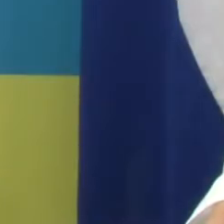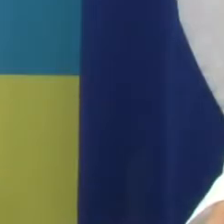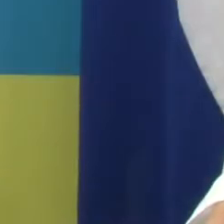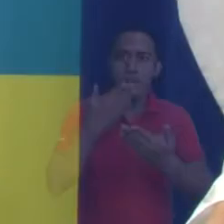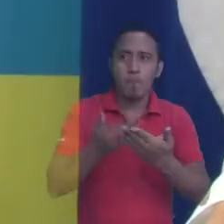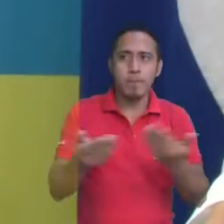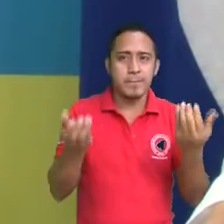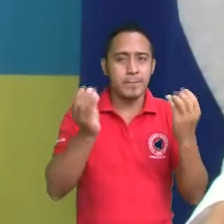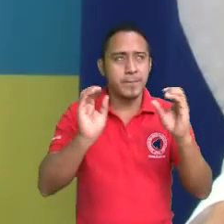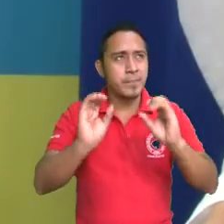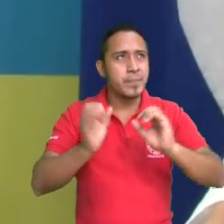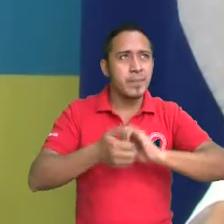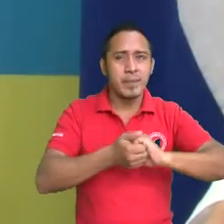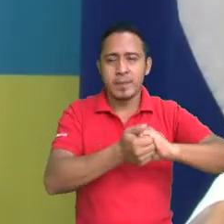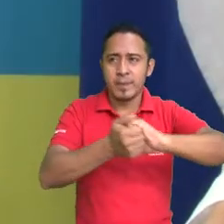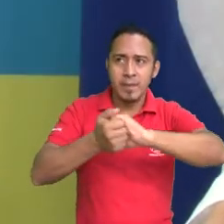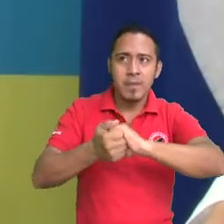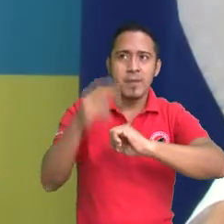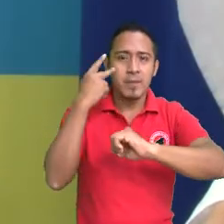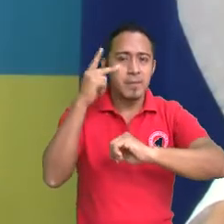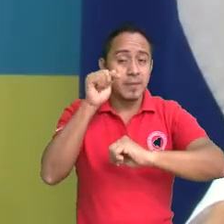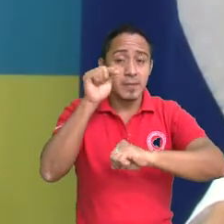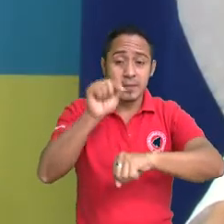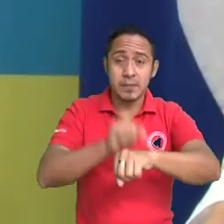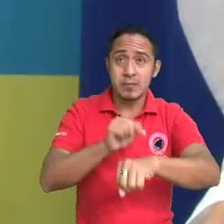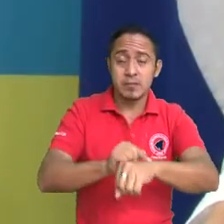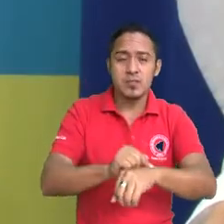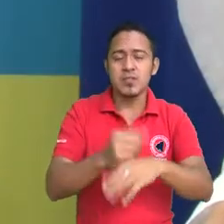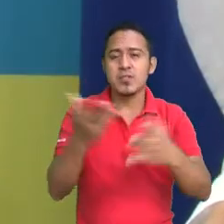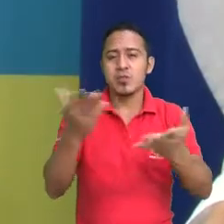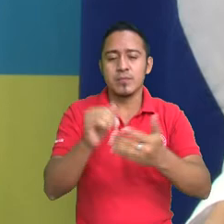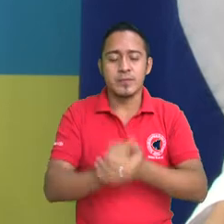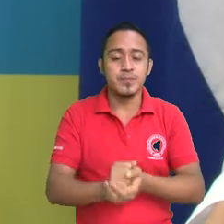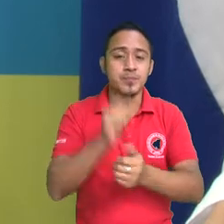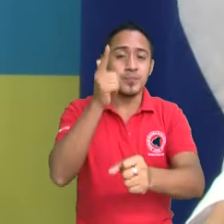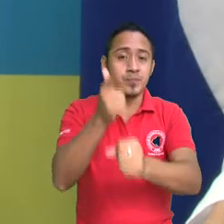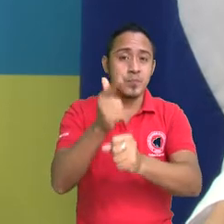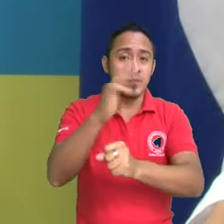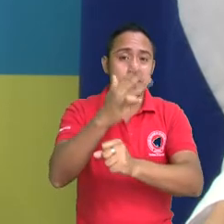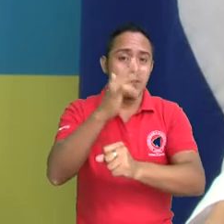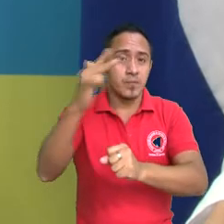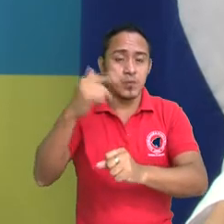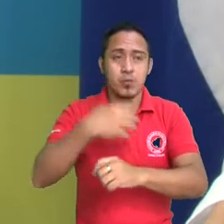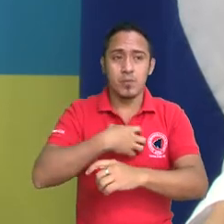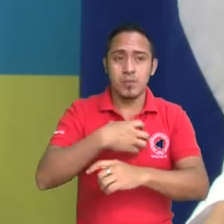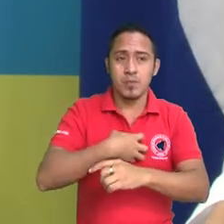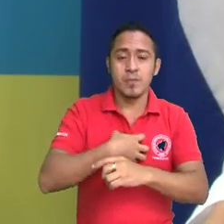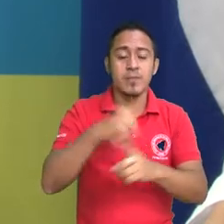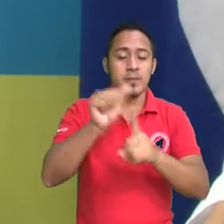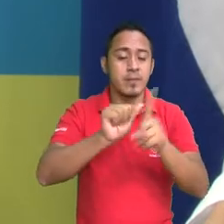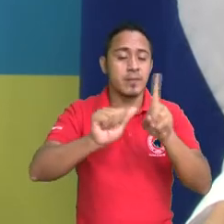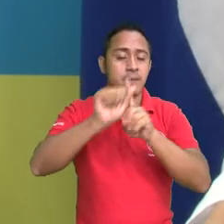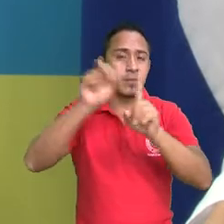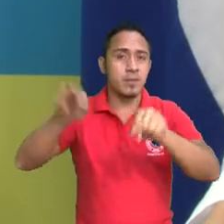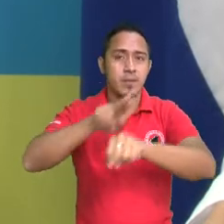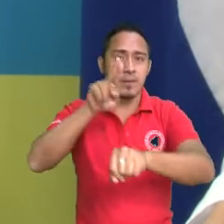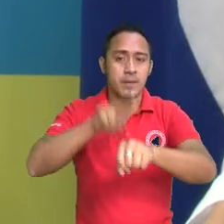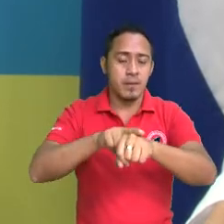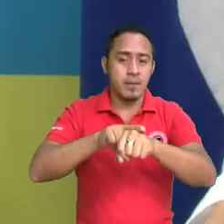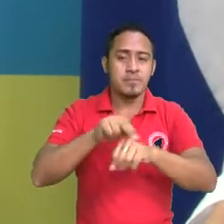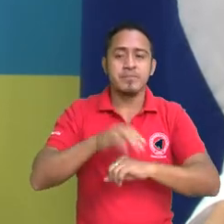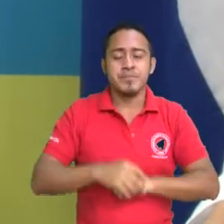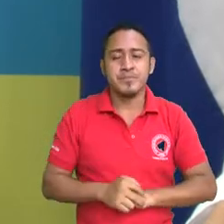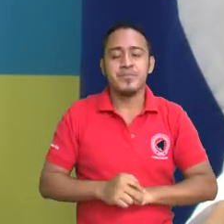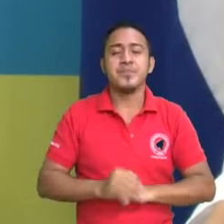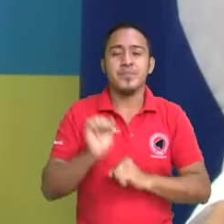Muy buenas tardes, amigos y amigas que nos sintonizan a esta hora a través de la señal del canal 98, el canal parlamentario, el canal de la Asamblea